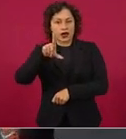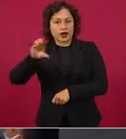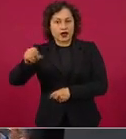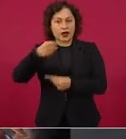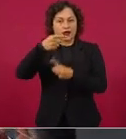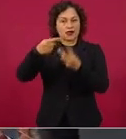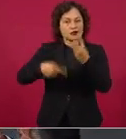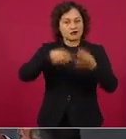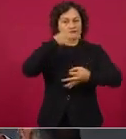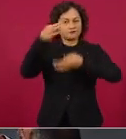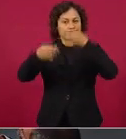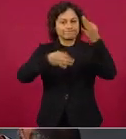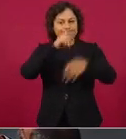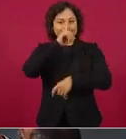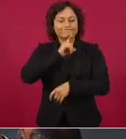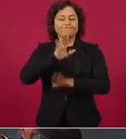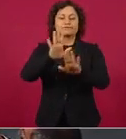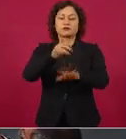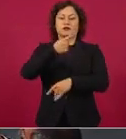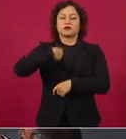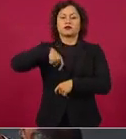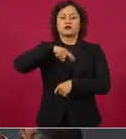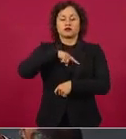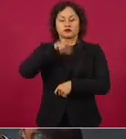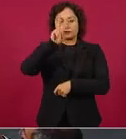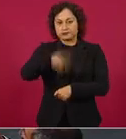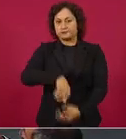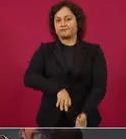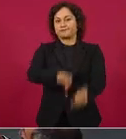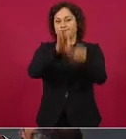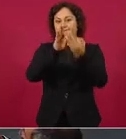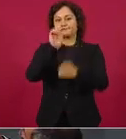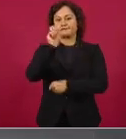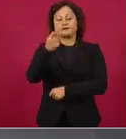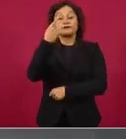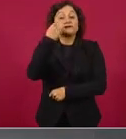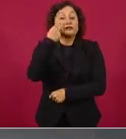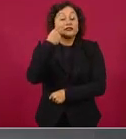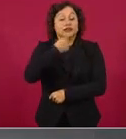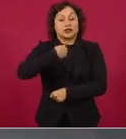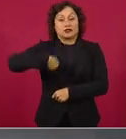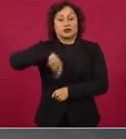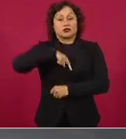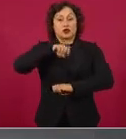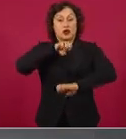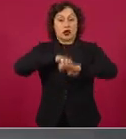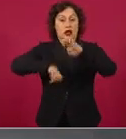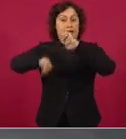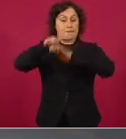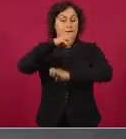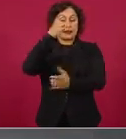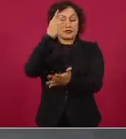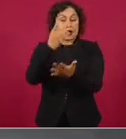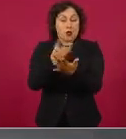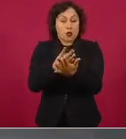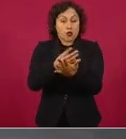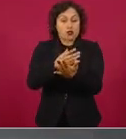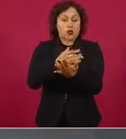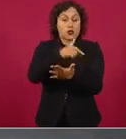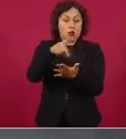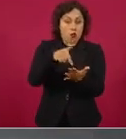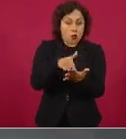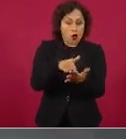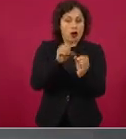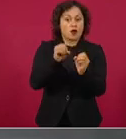andanada, porque aquí hay un tema adicional. Presidente, somos la única empresa, no sé si a nivel regional o nacional, que